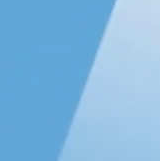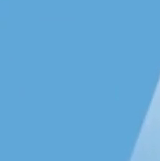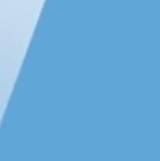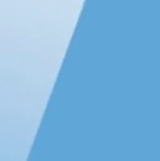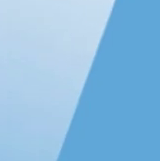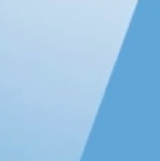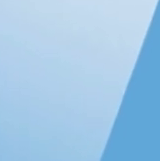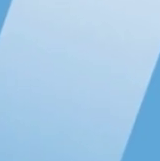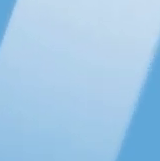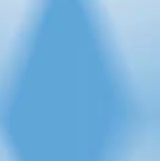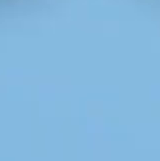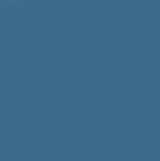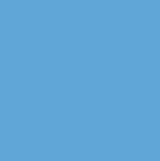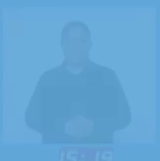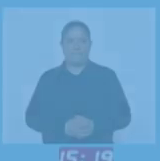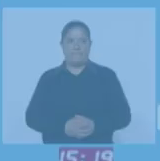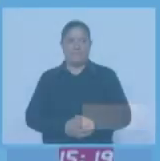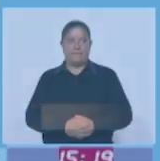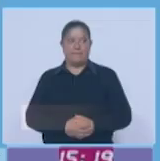Continuamos.